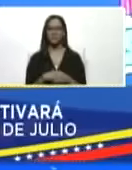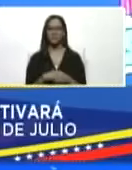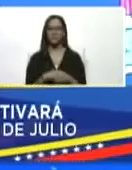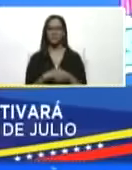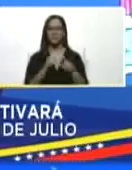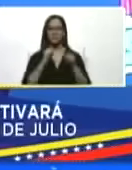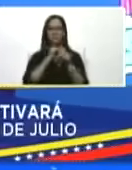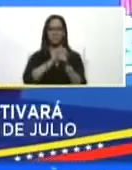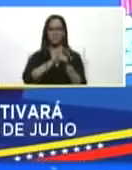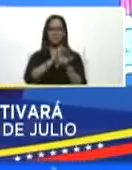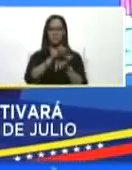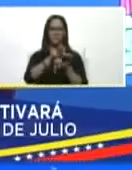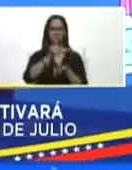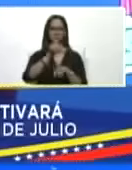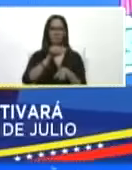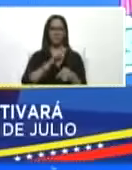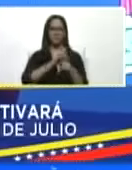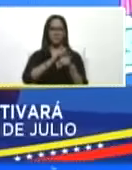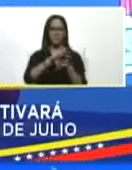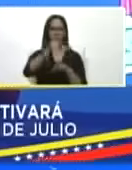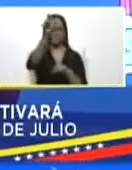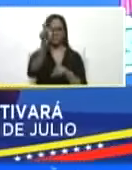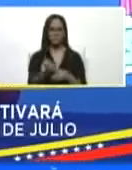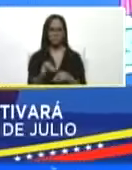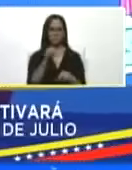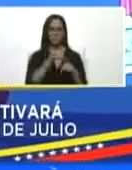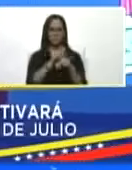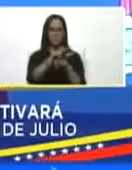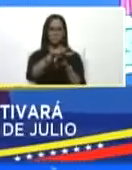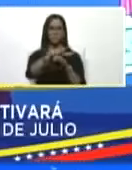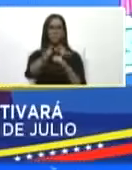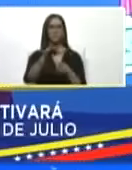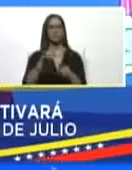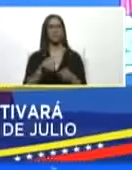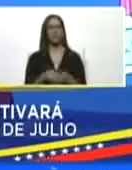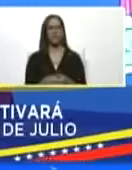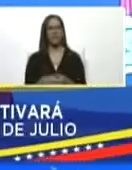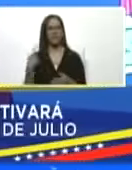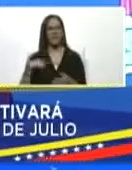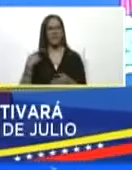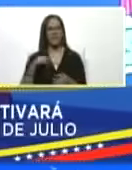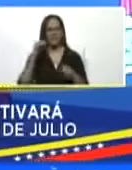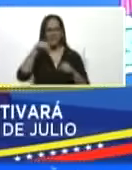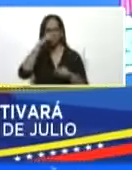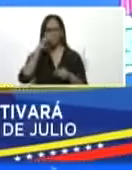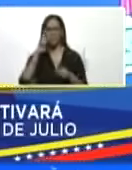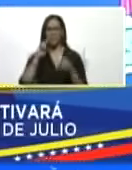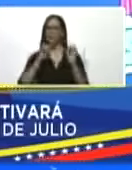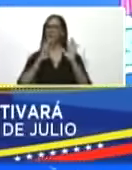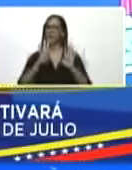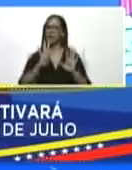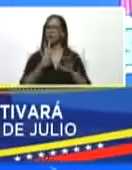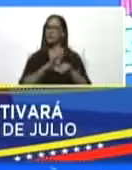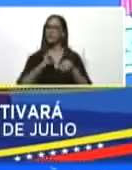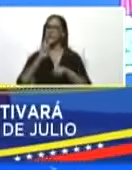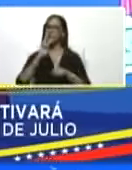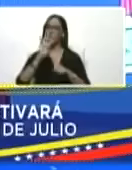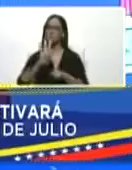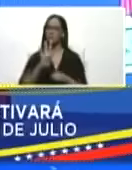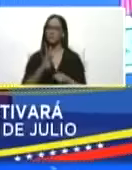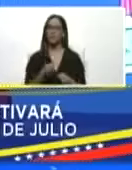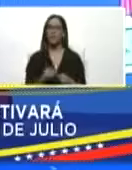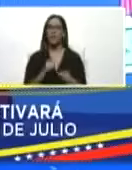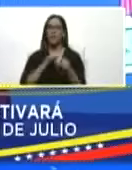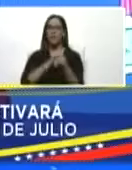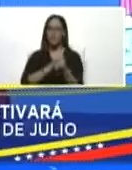Pida una ayudadita si hace falta, como María Bolívar. Tenemos entonces nuestros voceros y voceras e